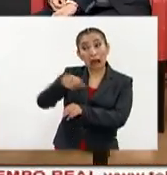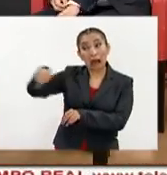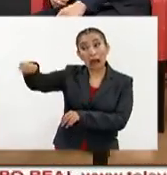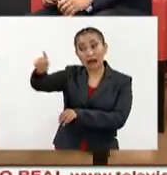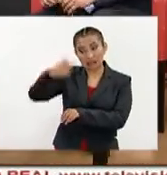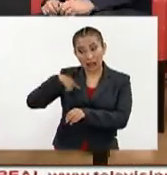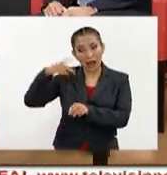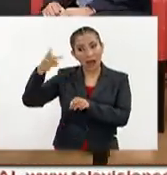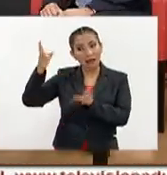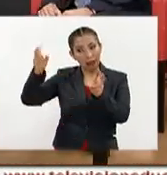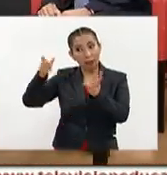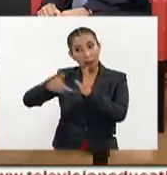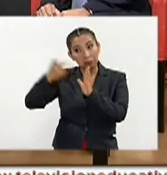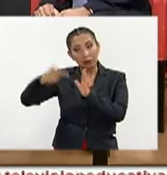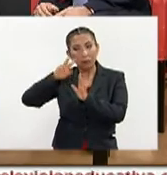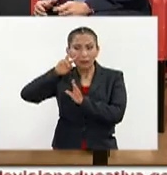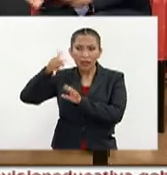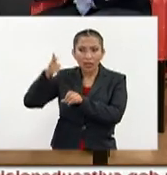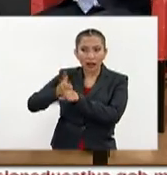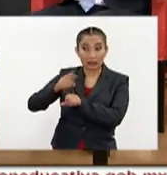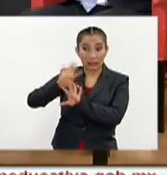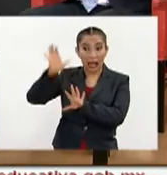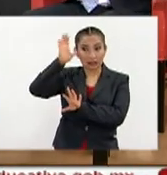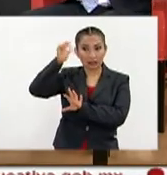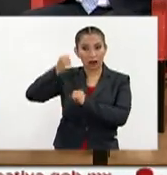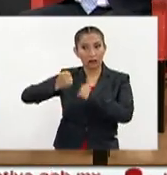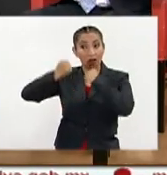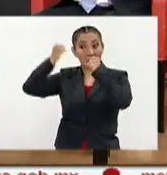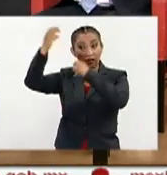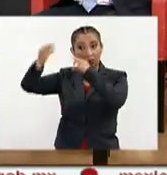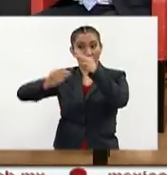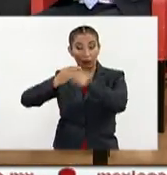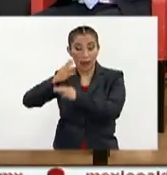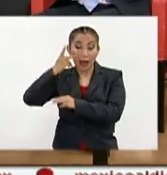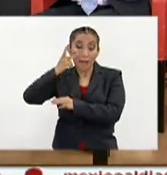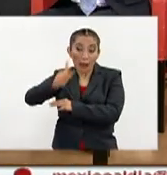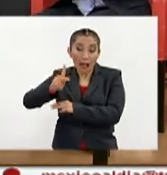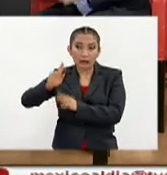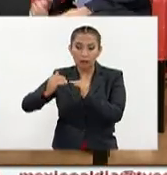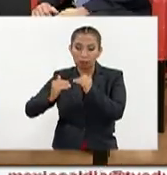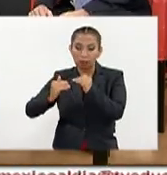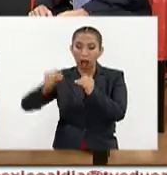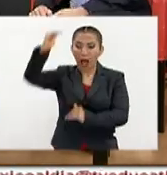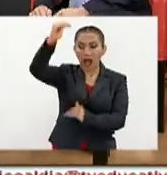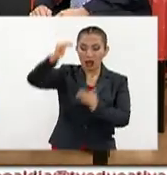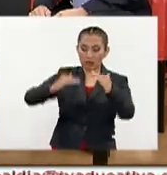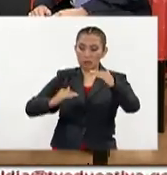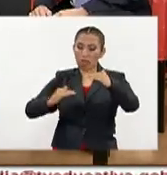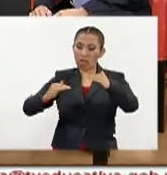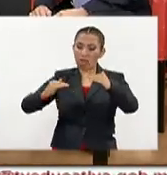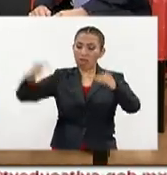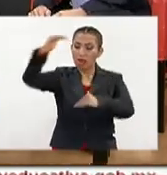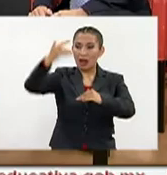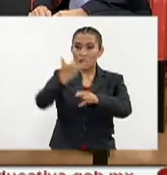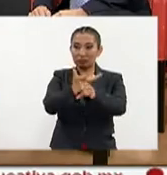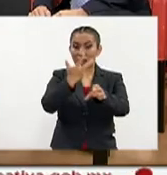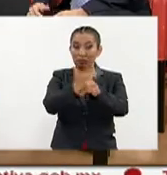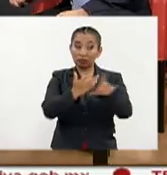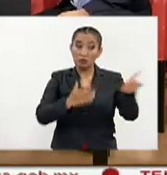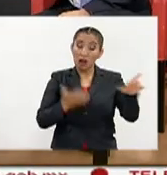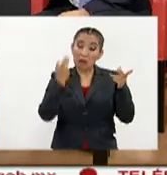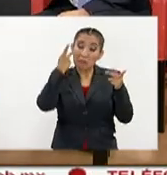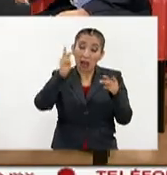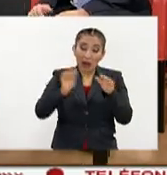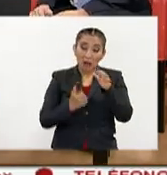tema recurrente porque China, pues como dice Pati, ya es una potencia mundial. Habrá que ver si rebasa en ciertos aspectos, sobre todo en lo económico, a